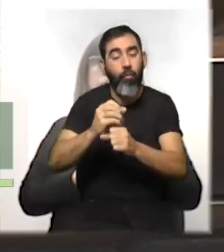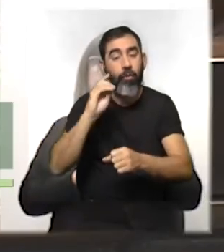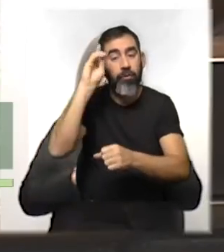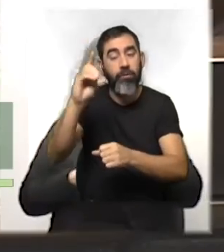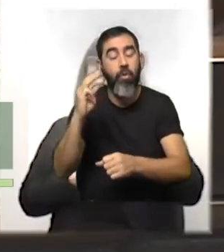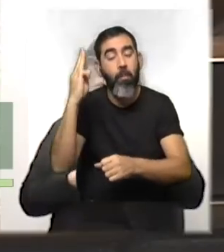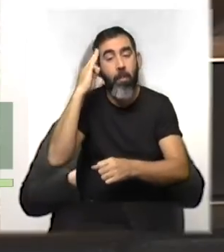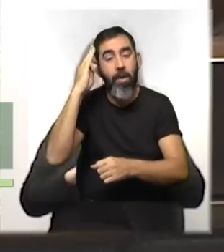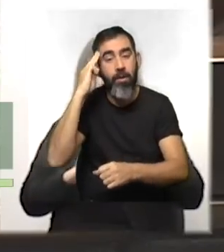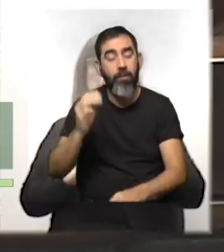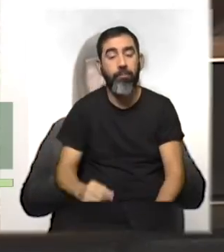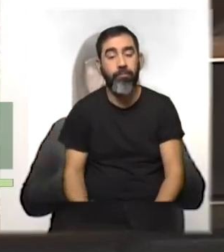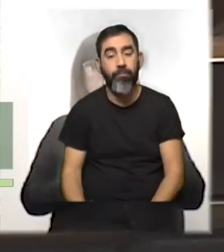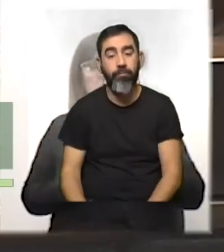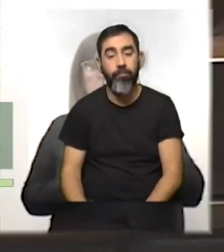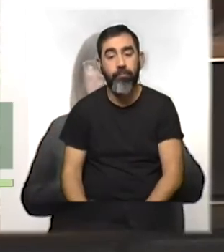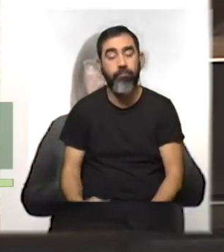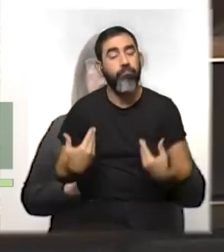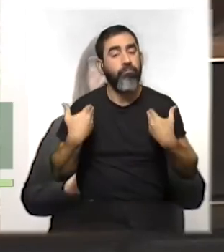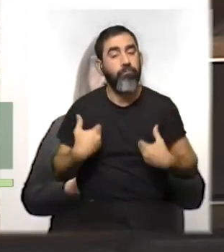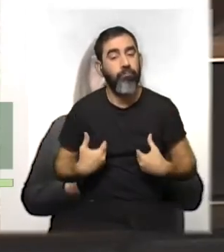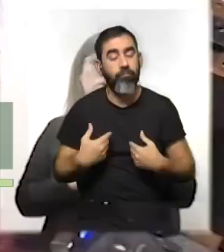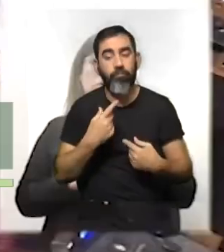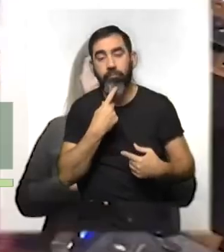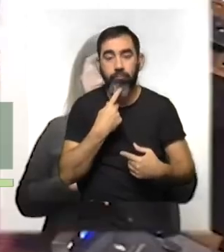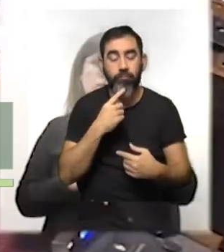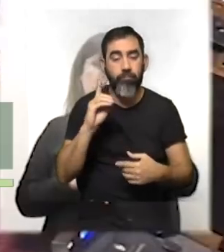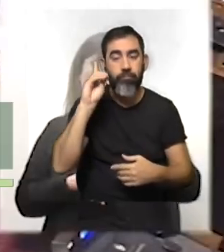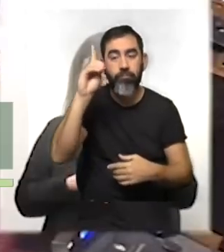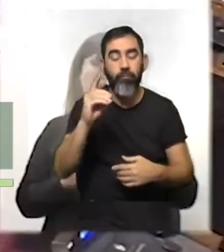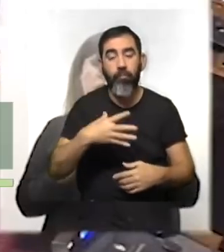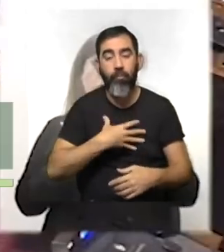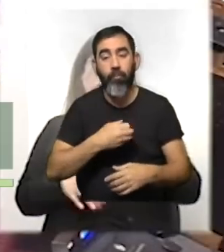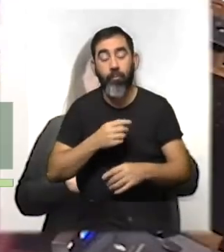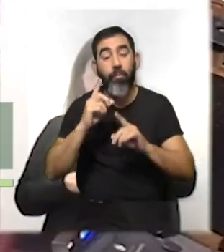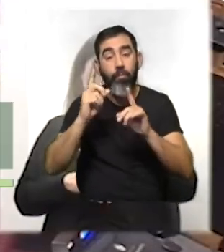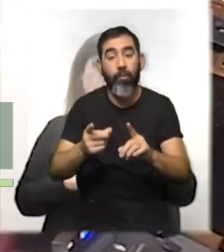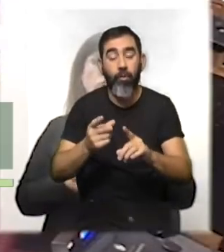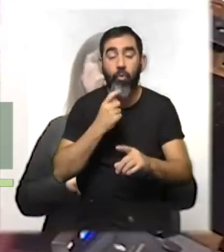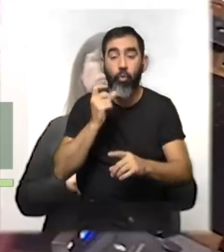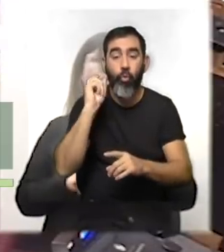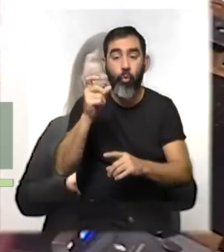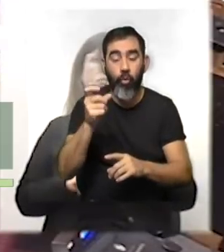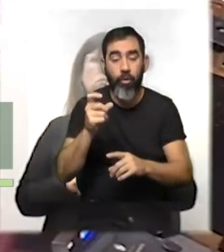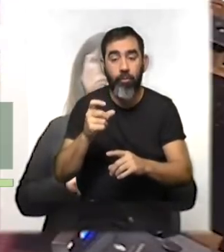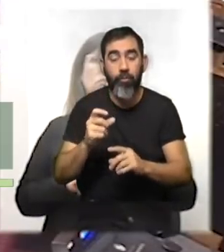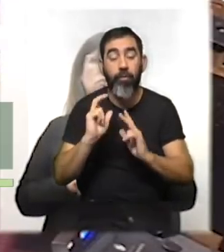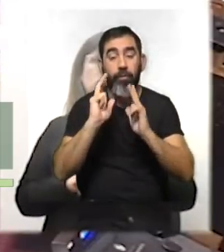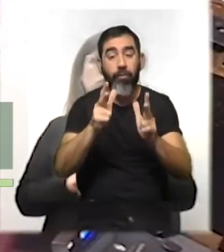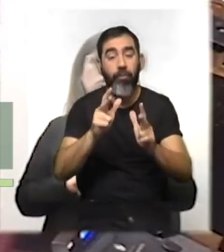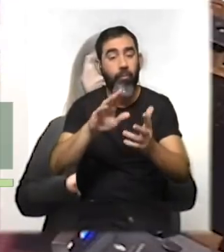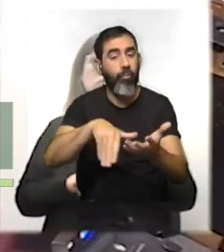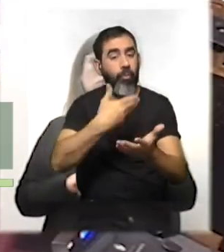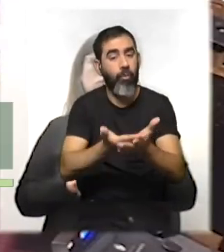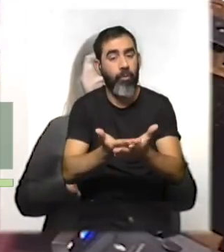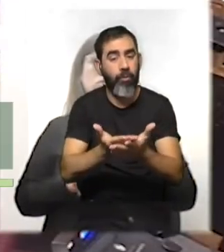guido mannini Ríos la posición fue cuestionada por diputados del partido nacional y también del partido Colorado quienes ya firmaron que el